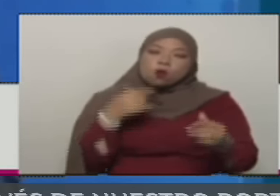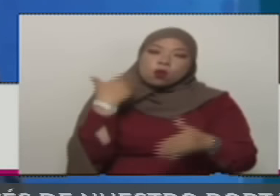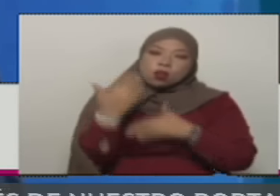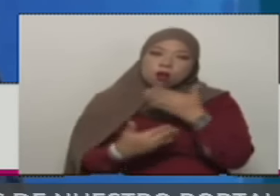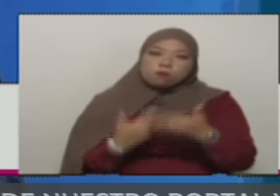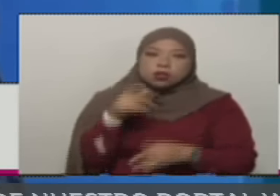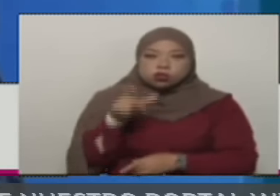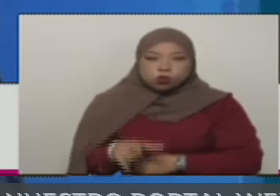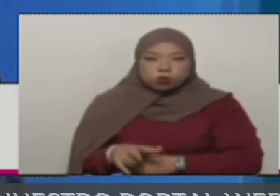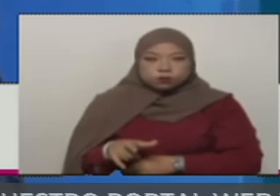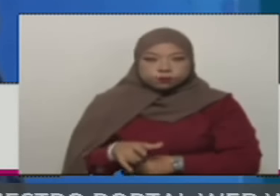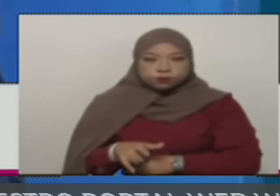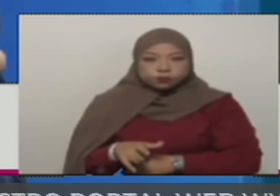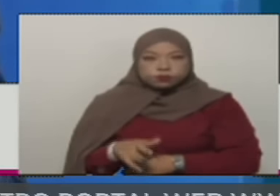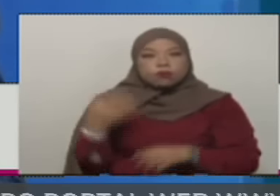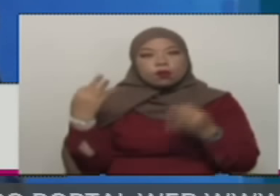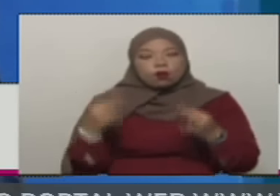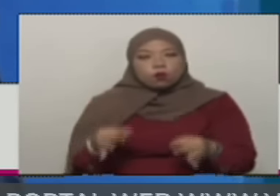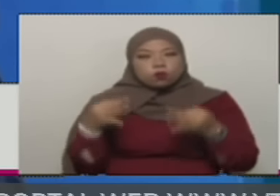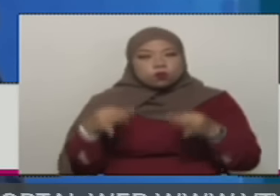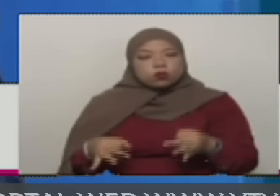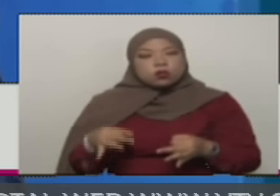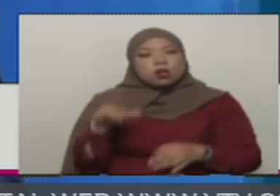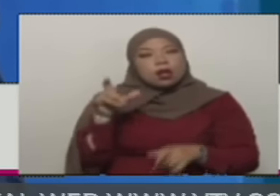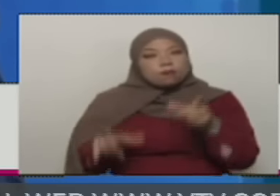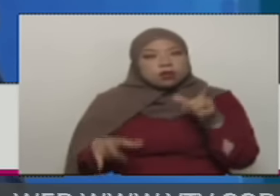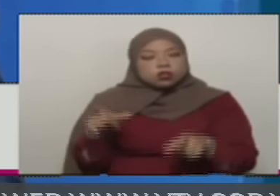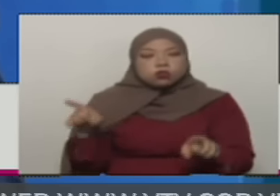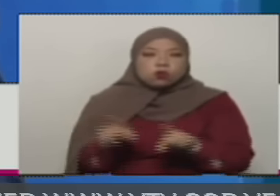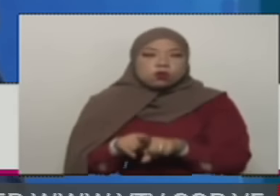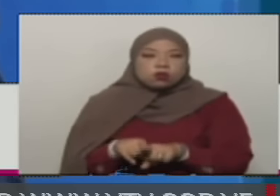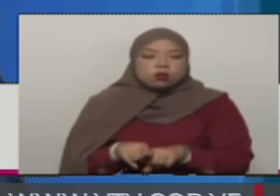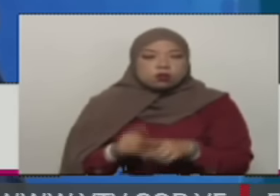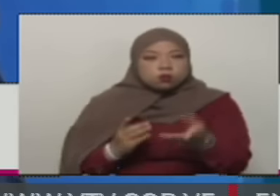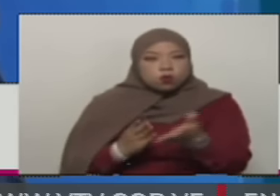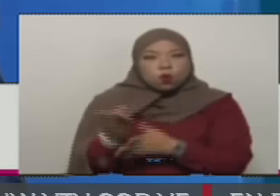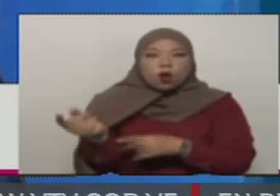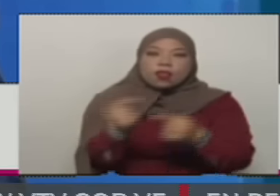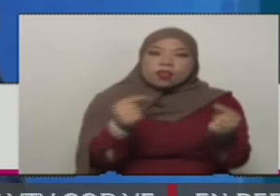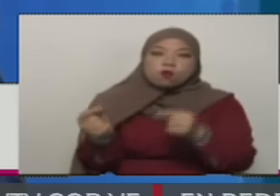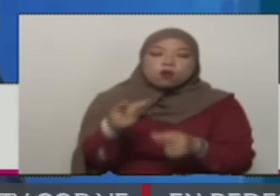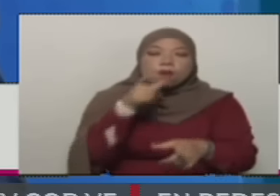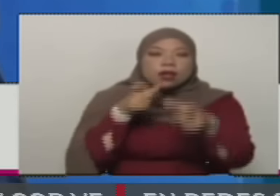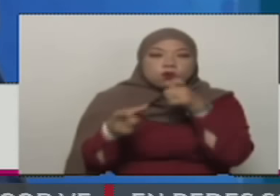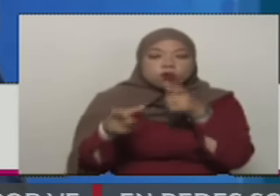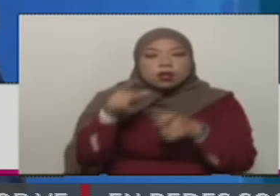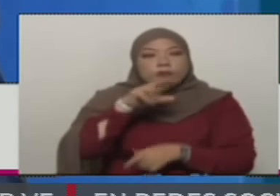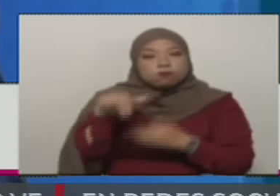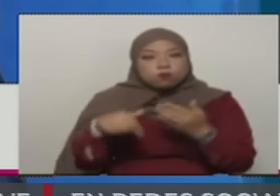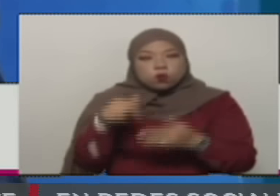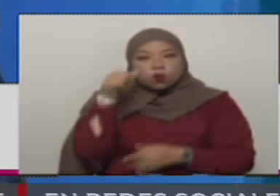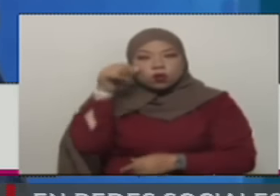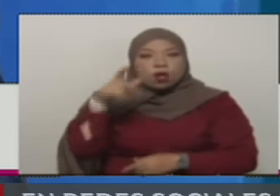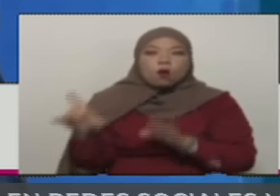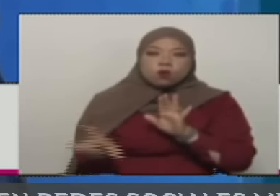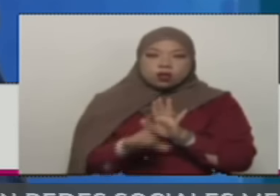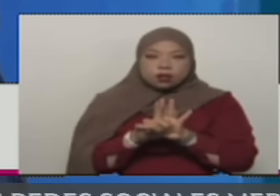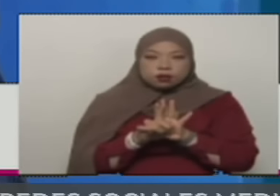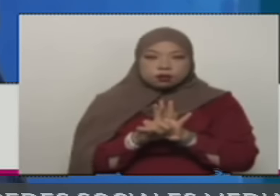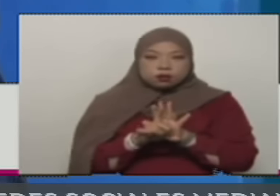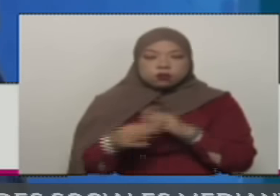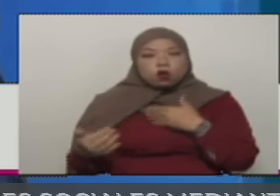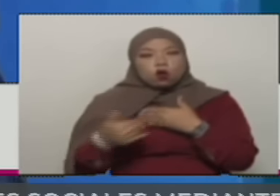el ciudadano común, con el vecino, con la vecina. Y han sacado al debate, a la consulta pública, una ley